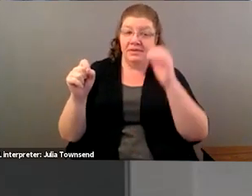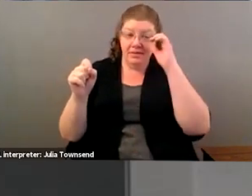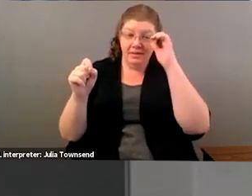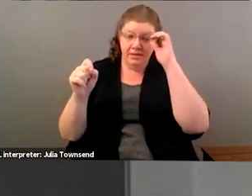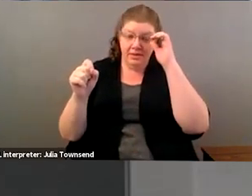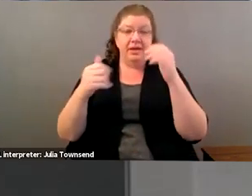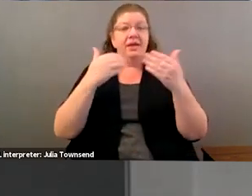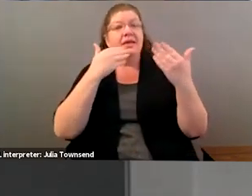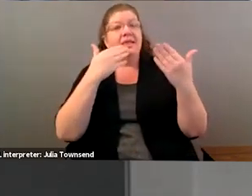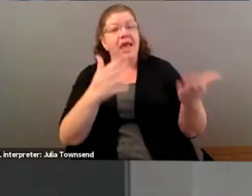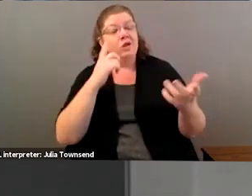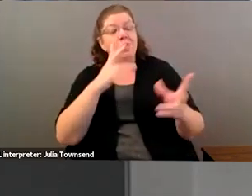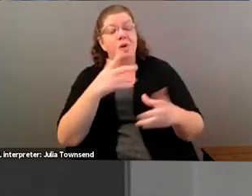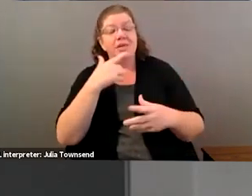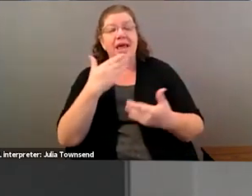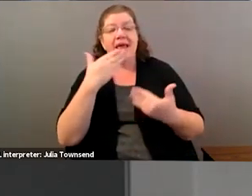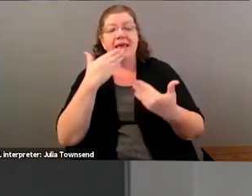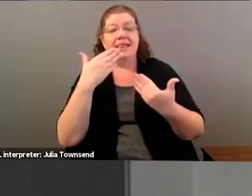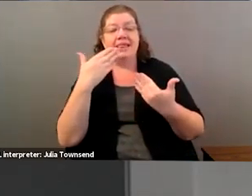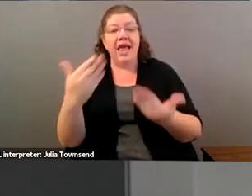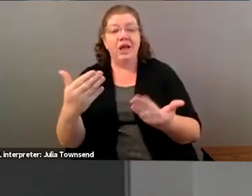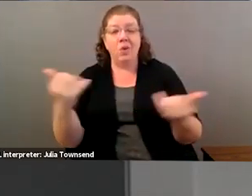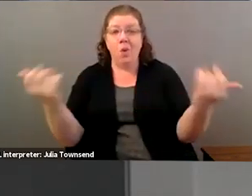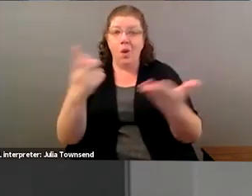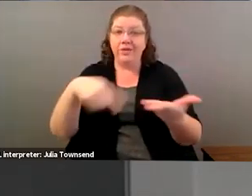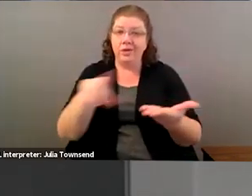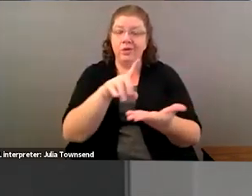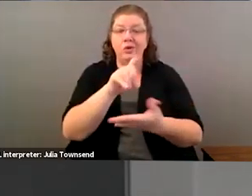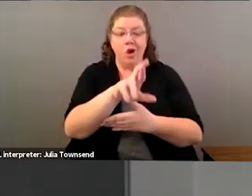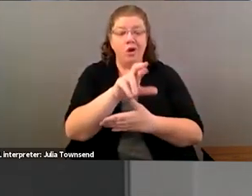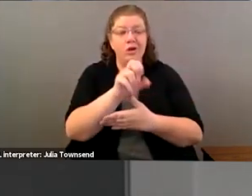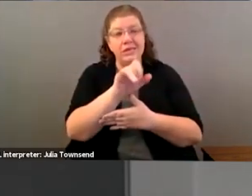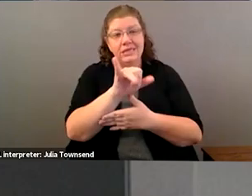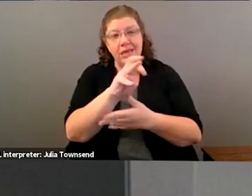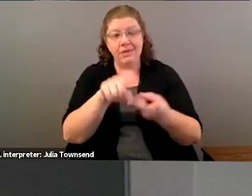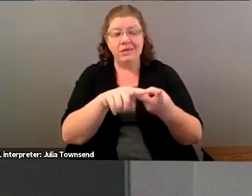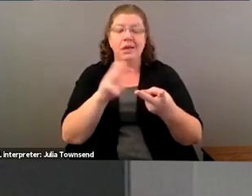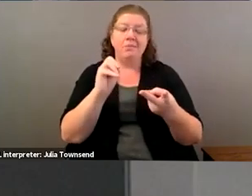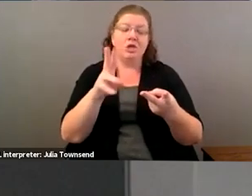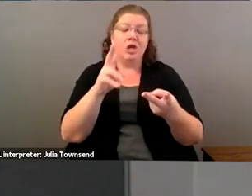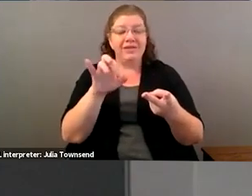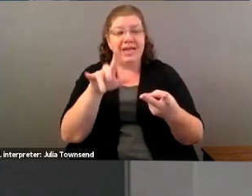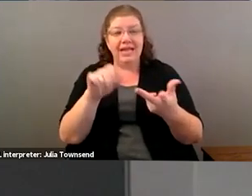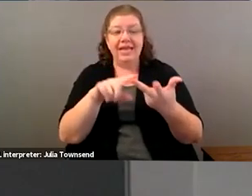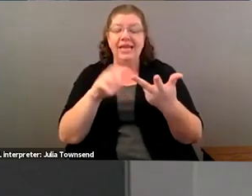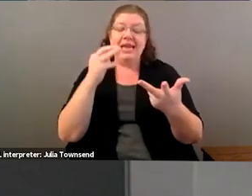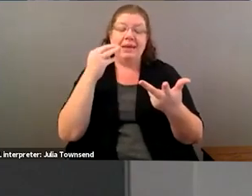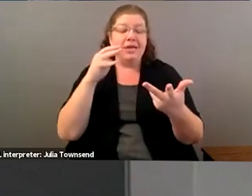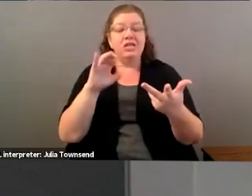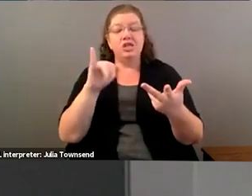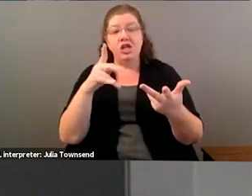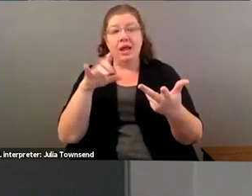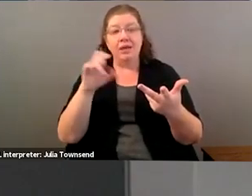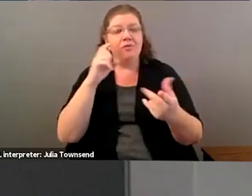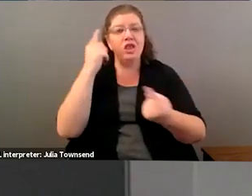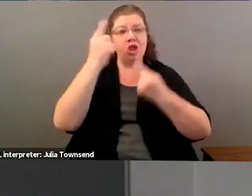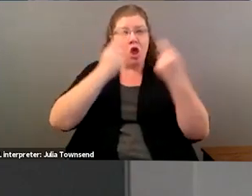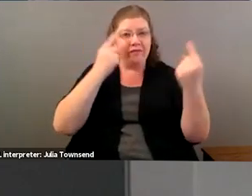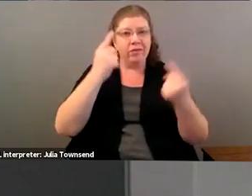proyecto bueno sigue también quiero dar las gracias a la señora siembren señor jesulín y señora chequers